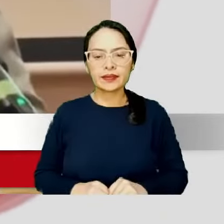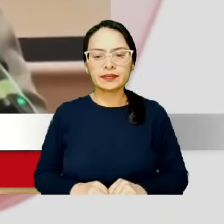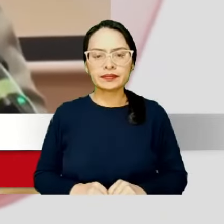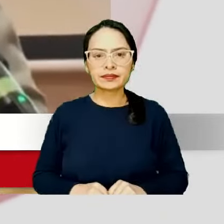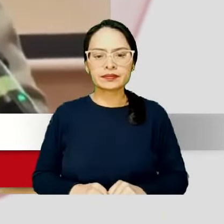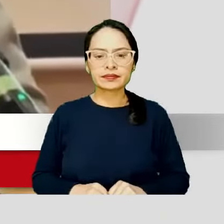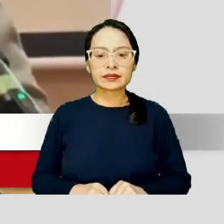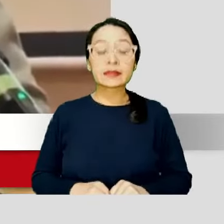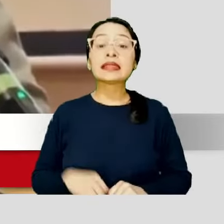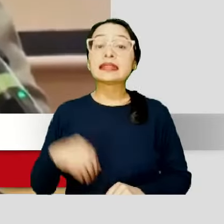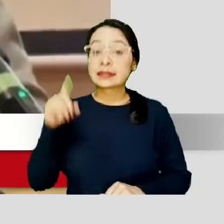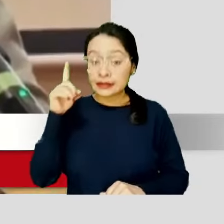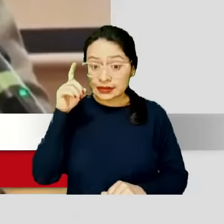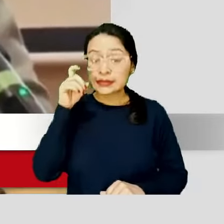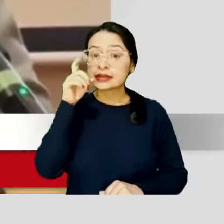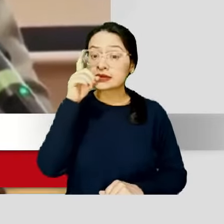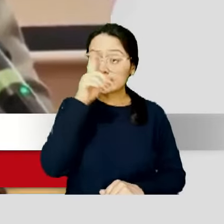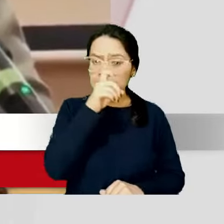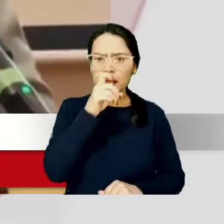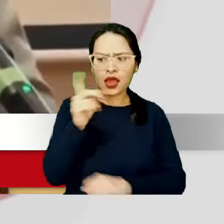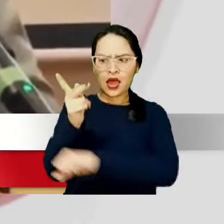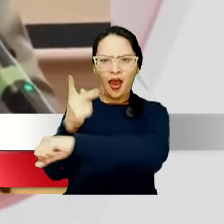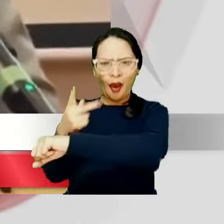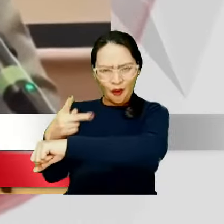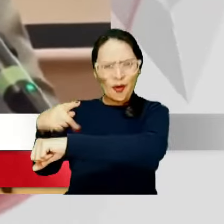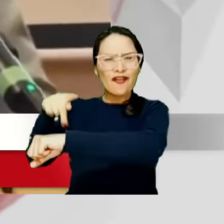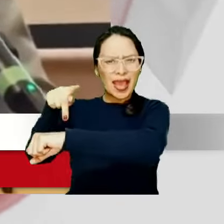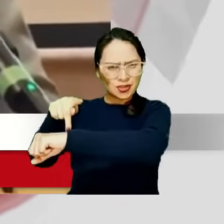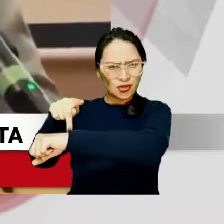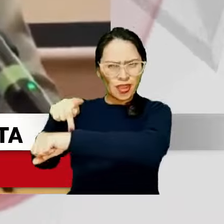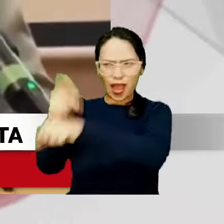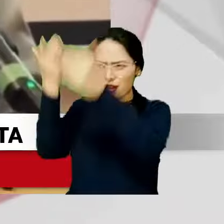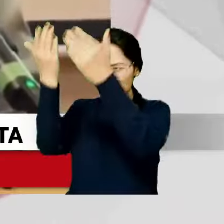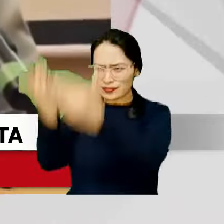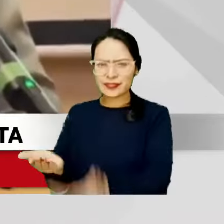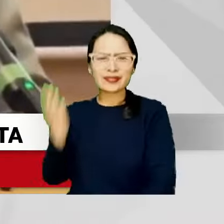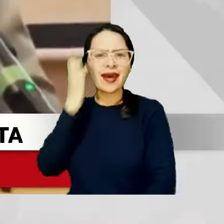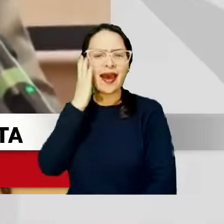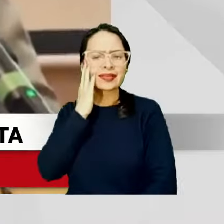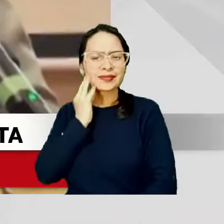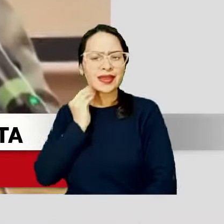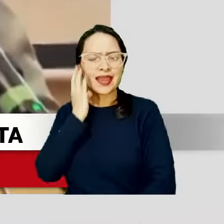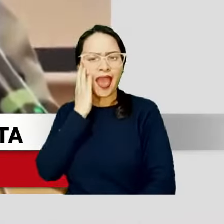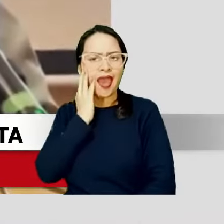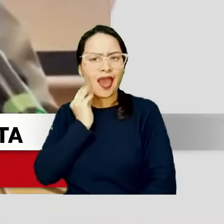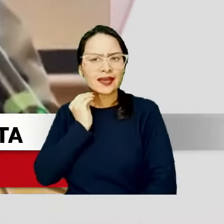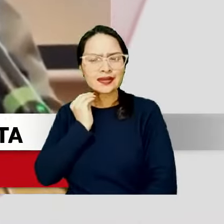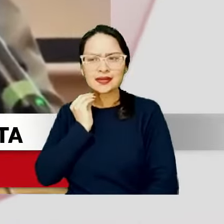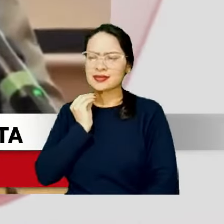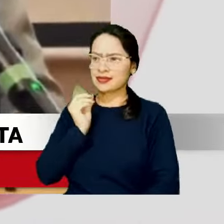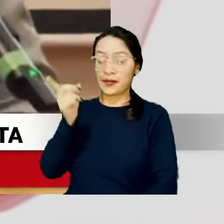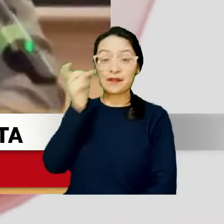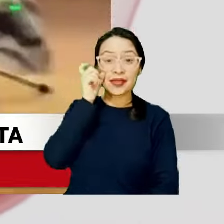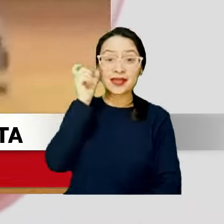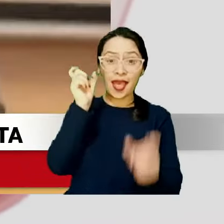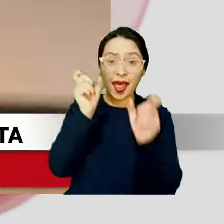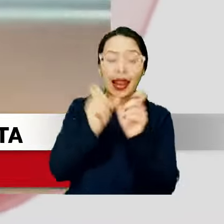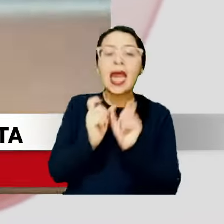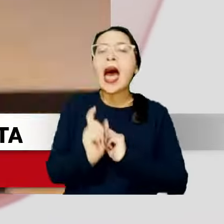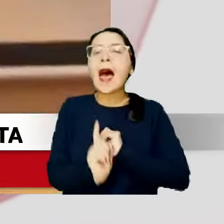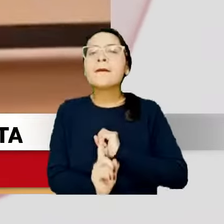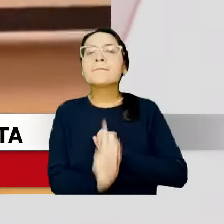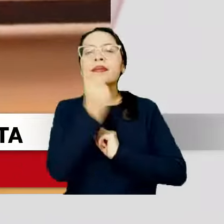trabajo creer que un profesional de la experiencia del médico de la Fiscalía que le hizo la primera de las